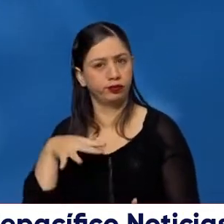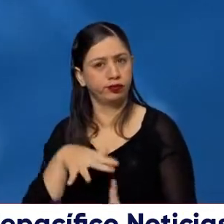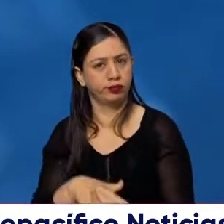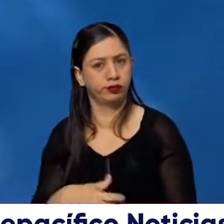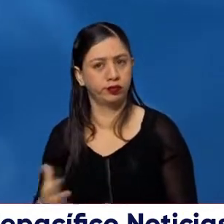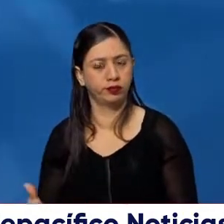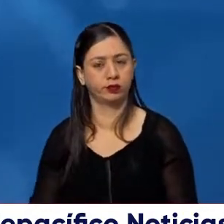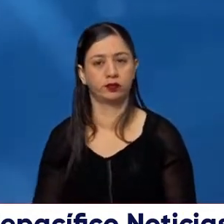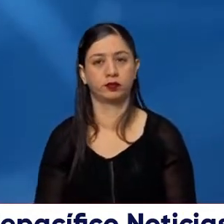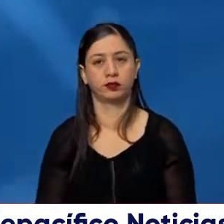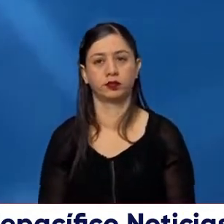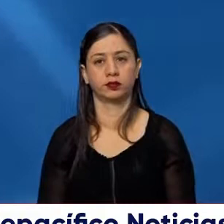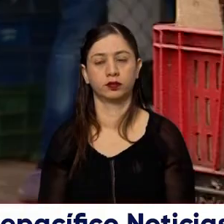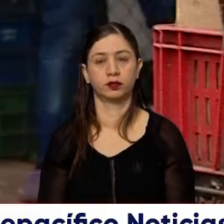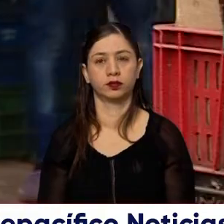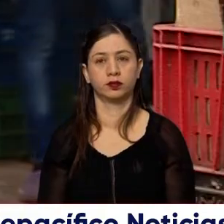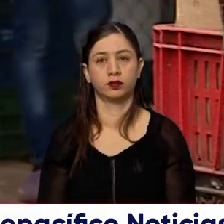fenómeno?